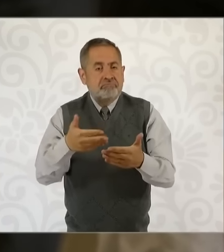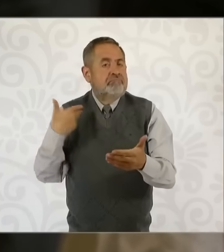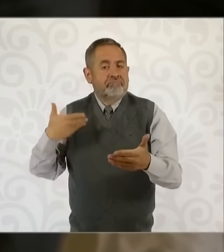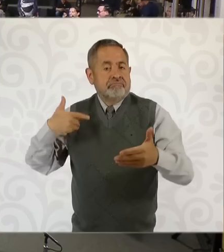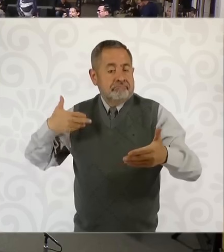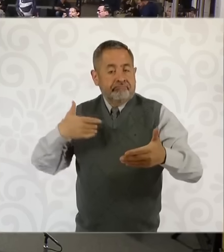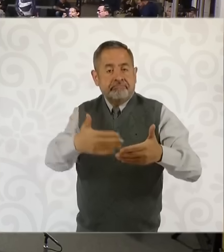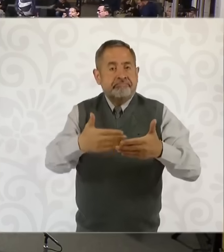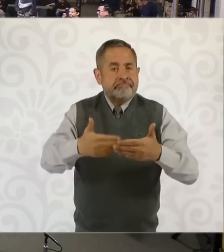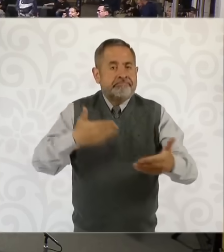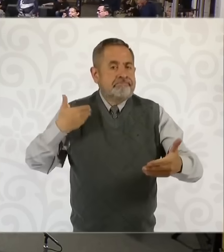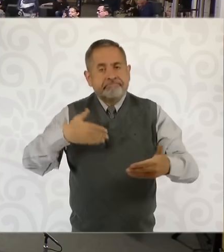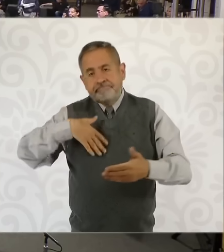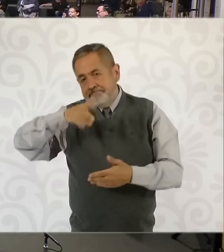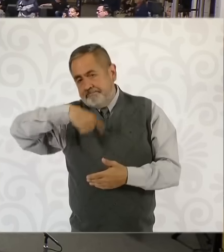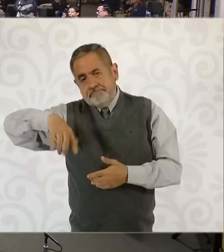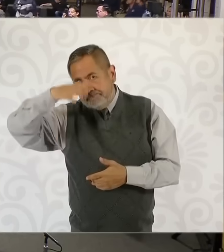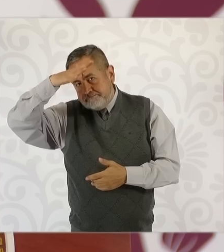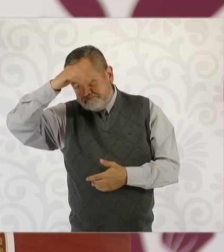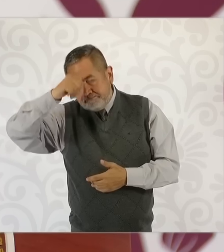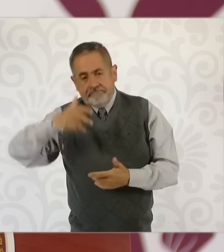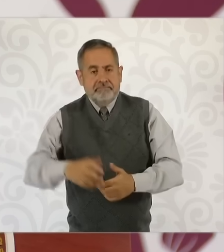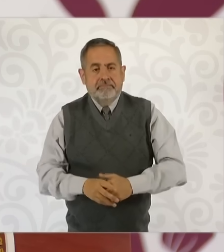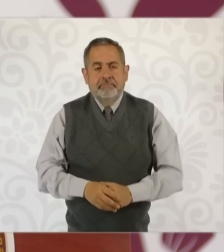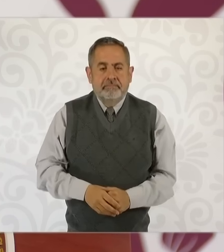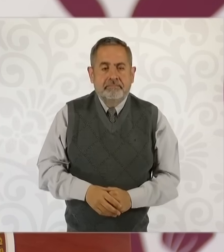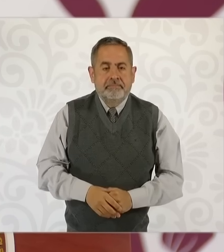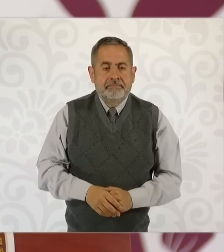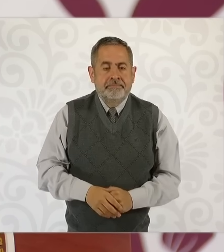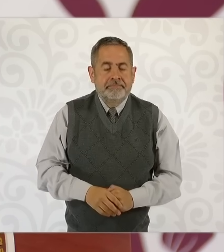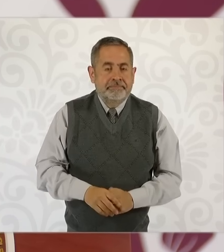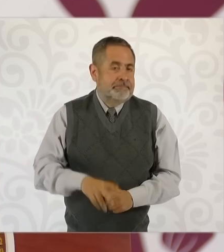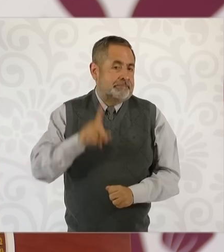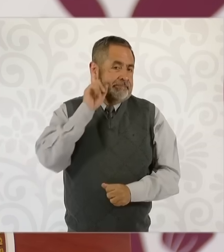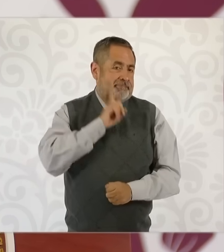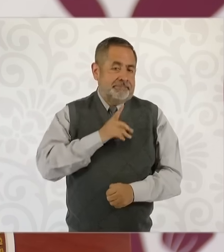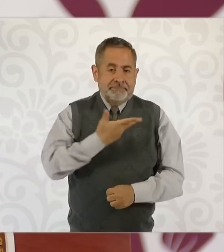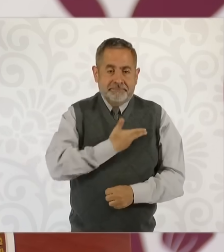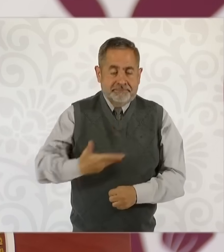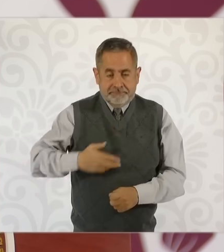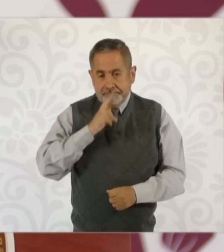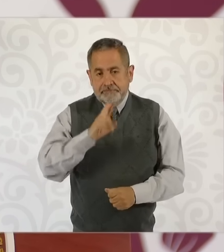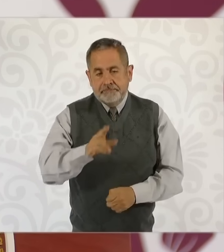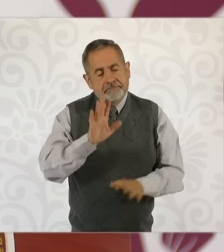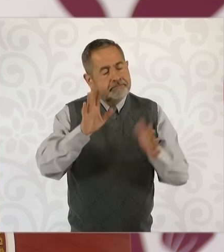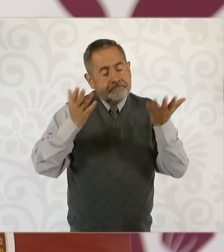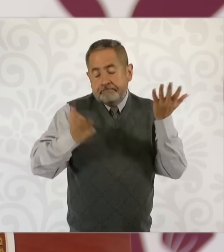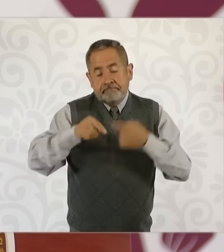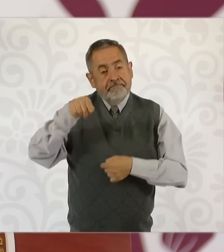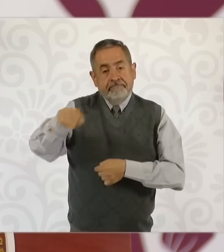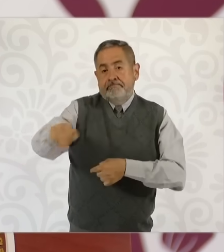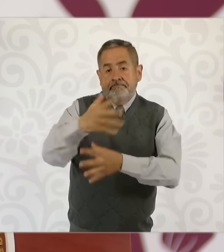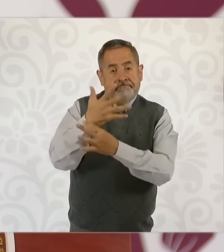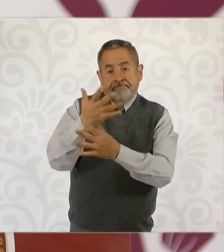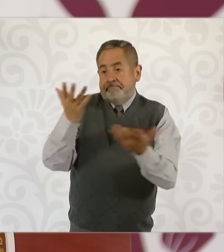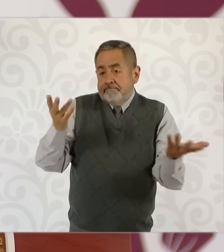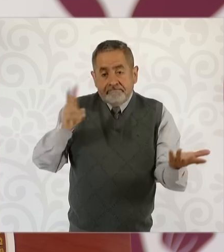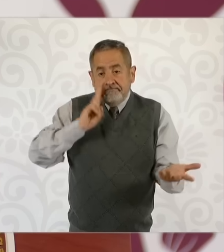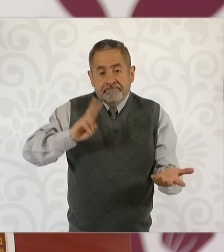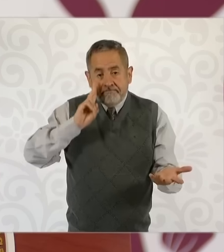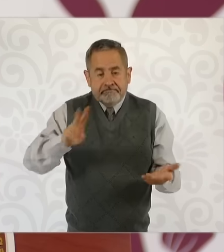magisterio? Pues vamos a esperar, depende de ellos. Ayer la secretaria de Gobernación les envió